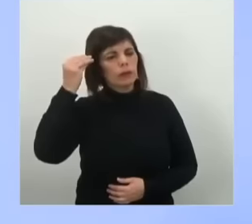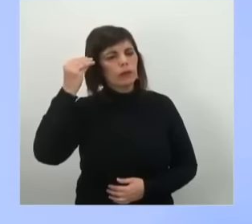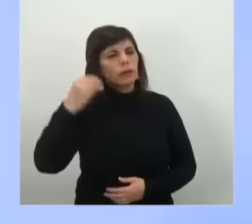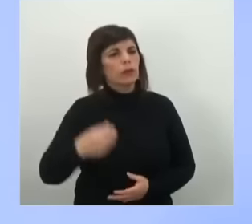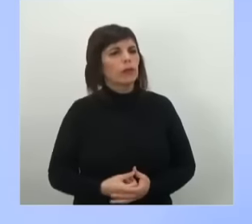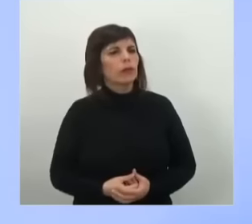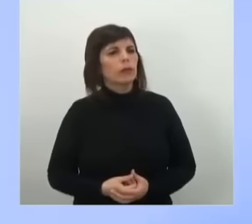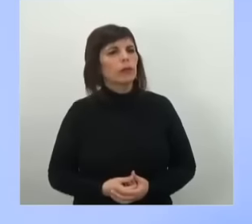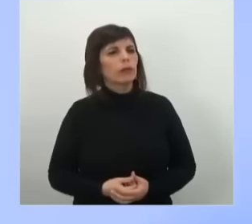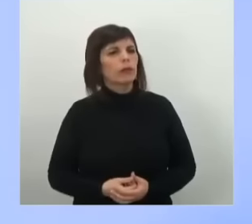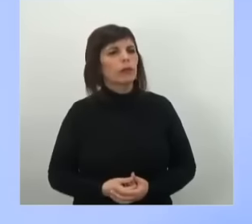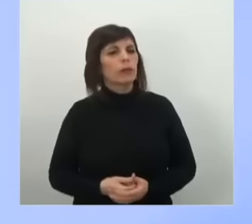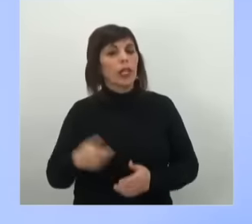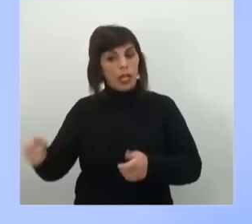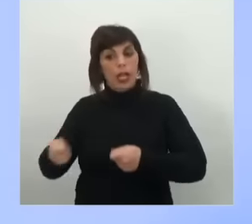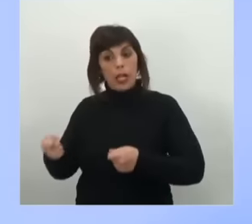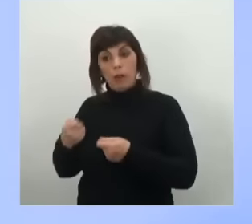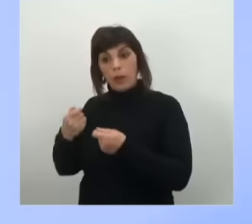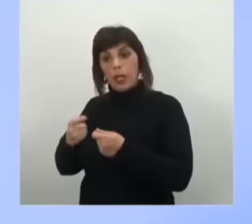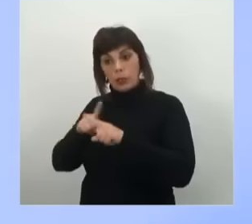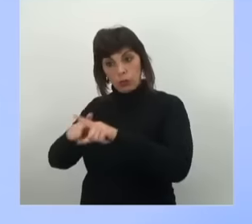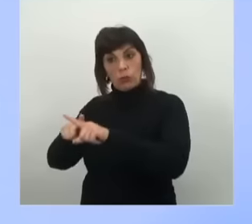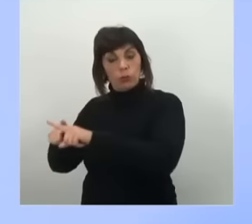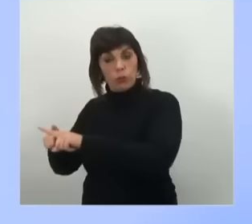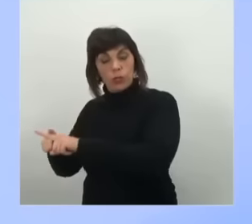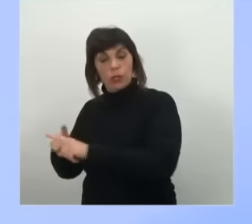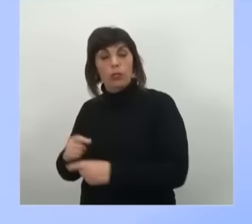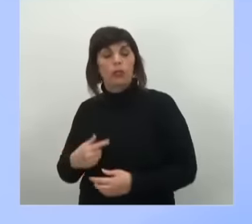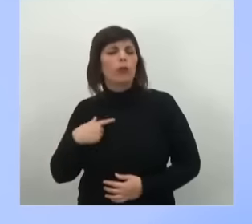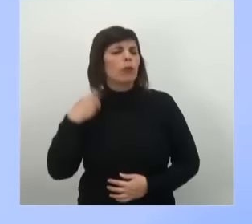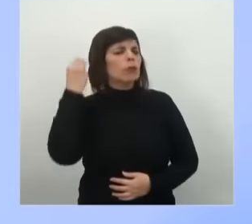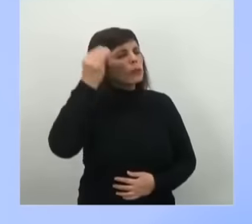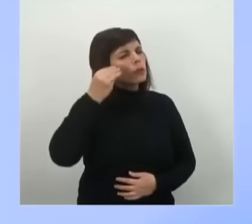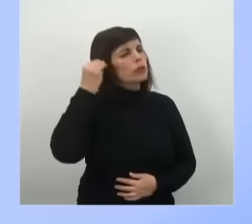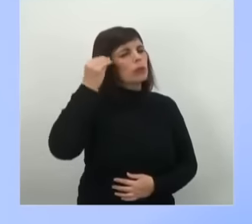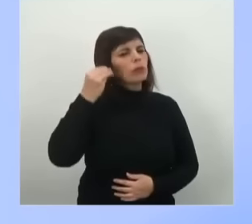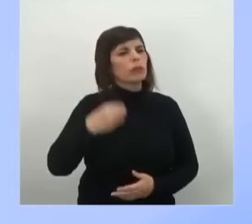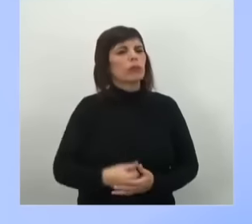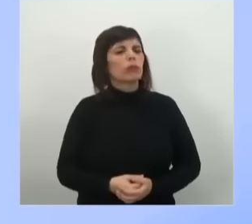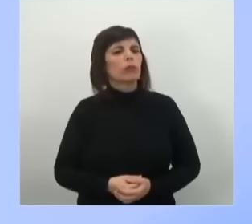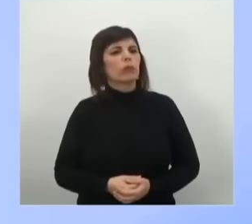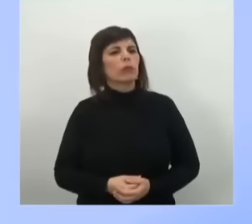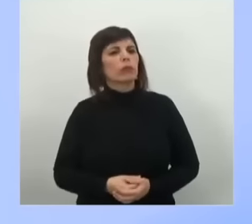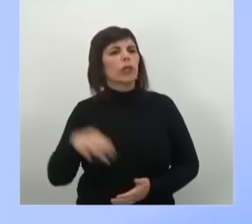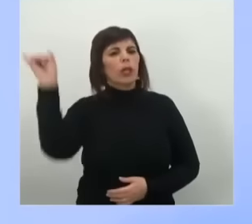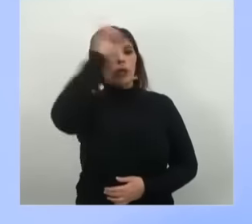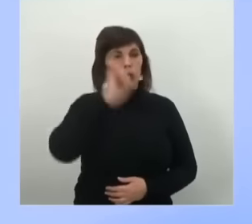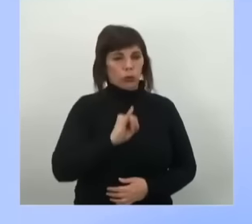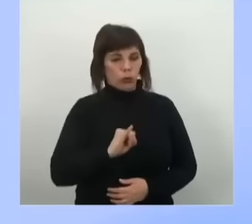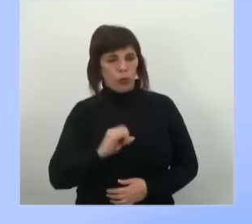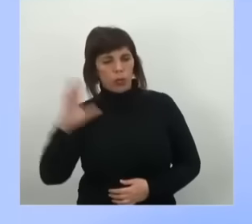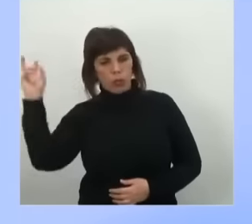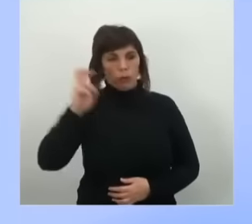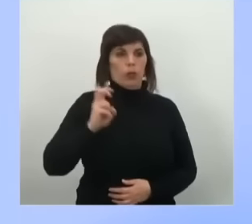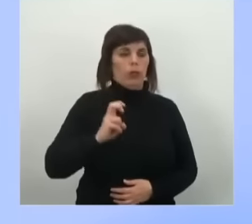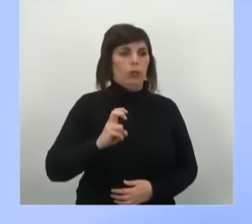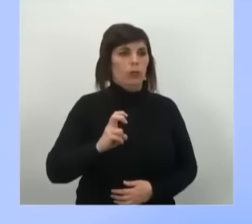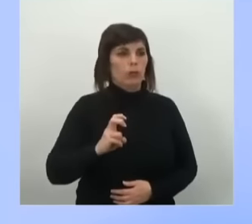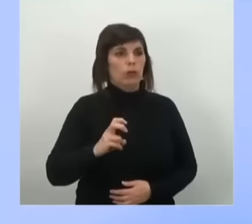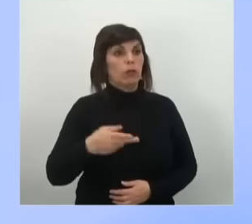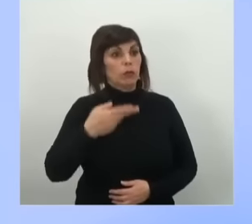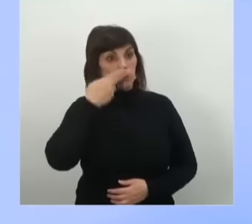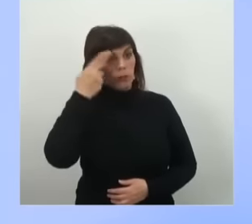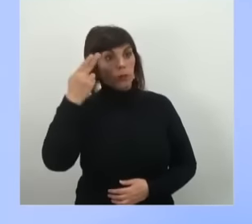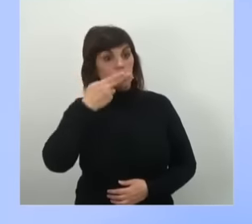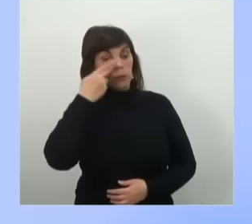mientras Eduardo estaba compartiendo la palabra al señor cuando viene la tormenta veo que